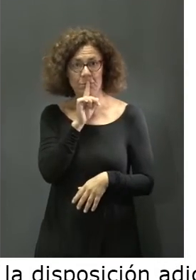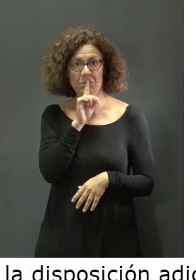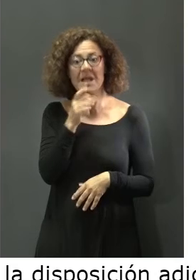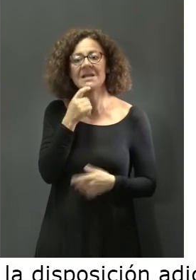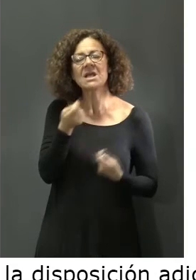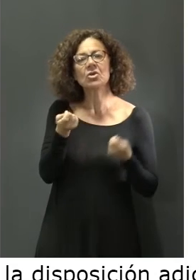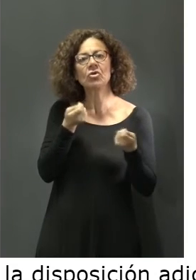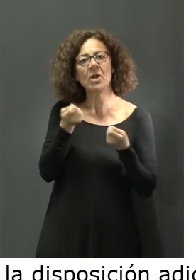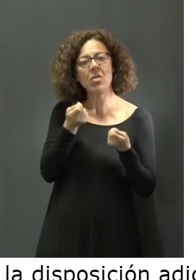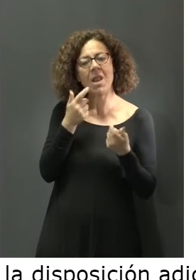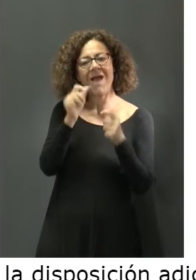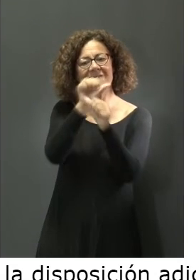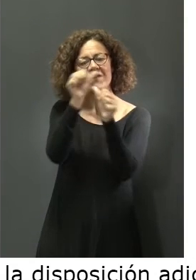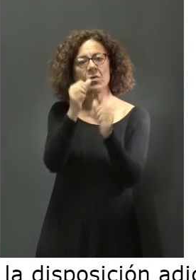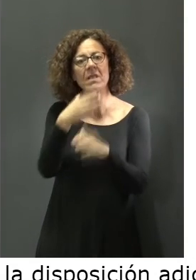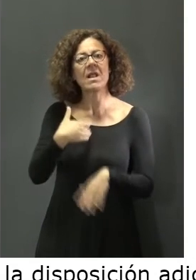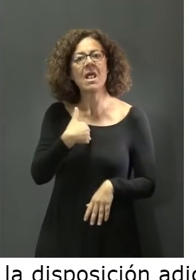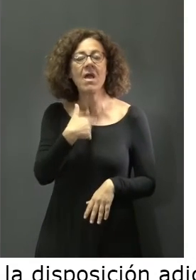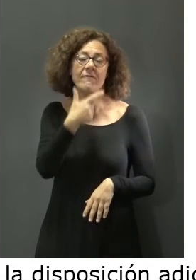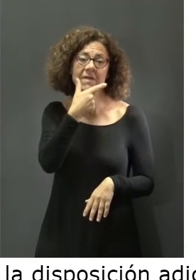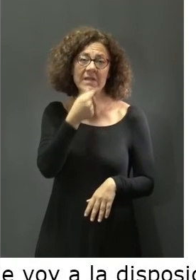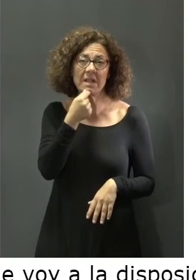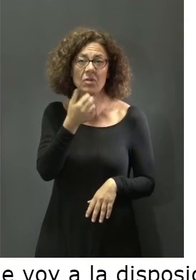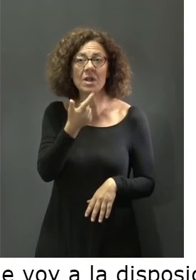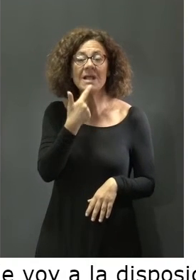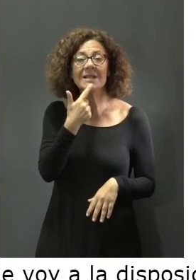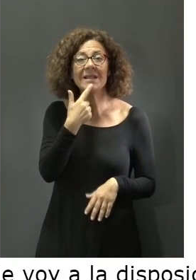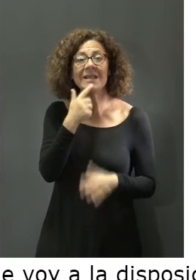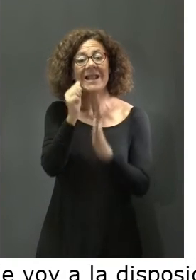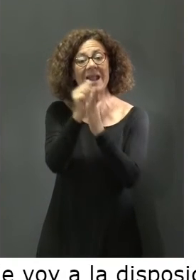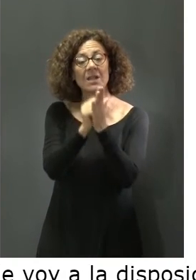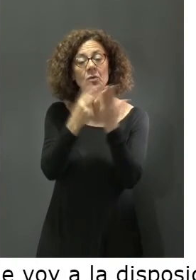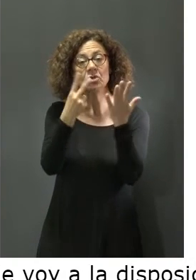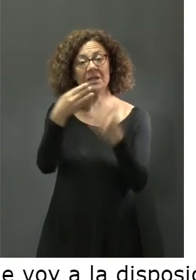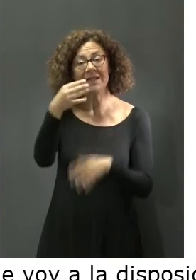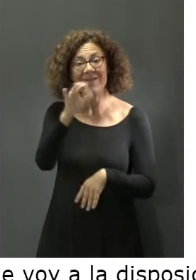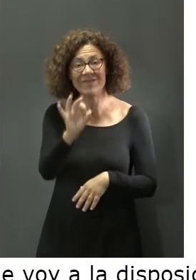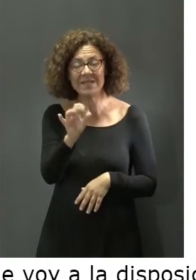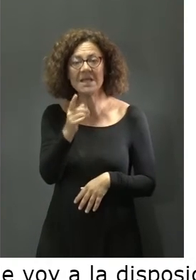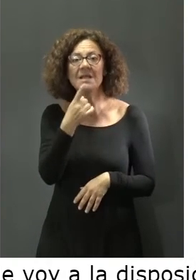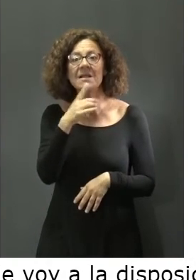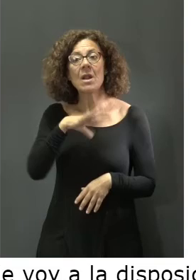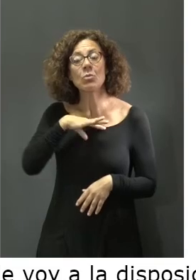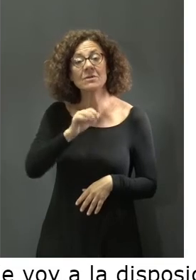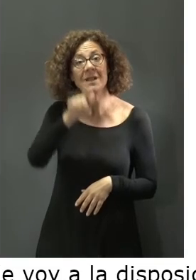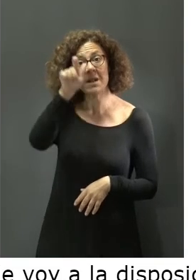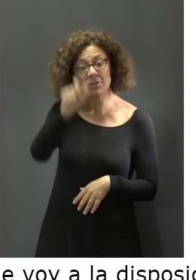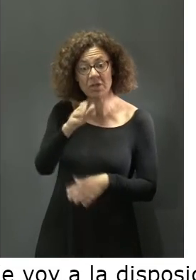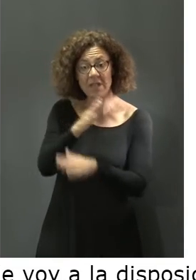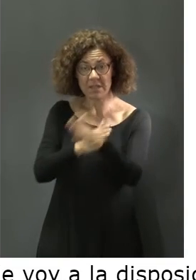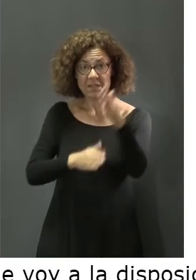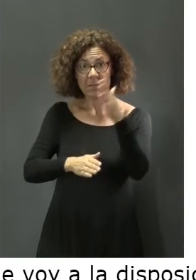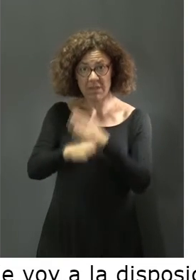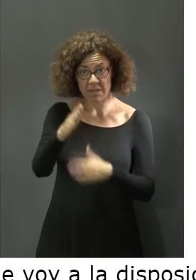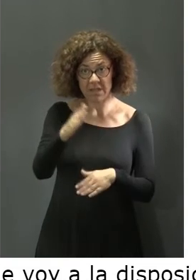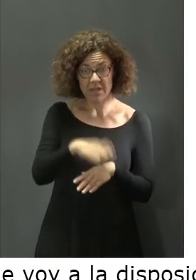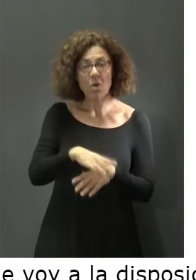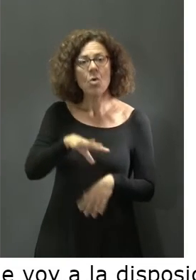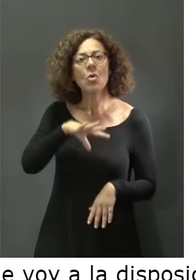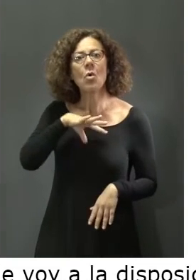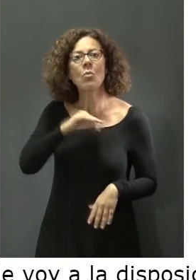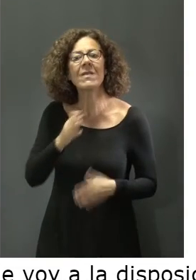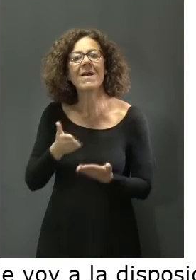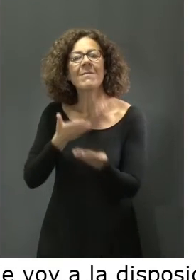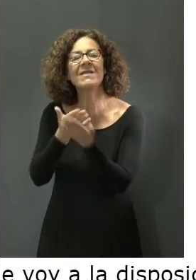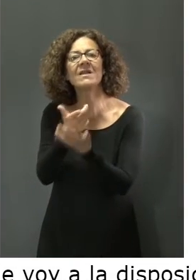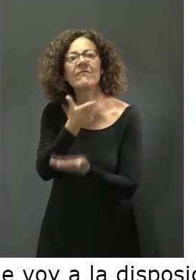la figura del facilitador, y se dice que el artículo 7 bis establece la posibilidad de que la persona con discapacidad pueda pedir